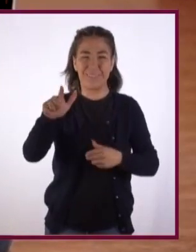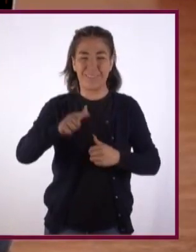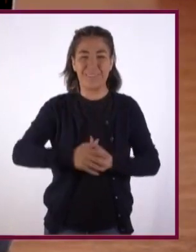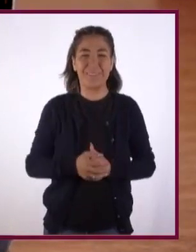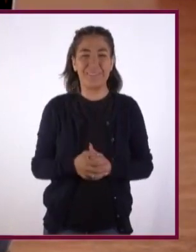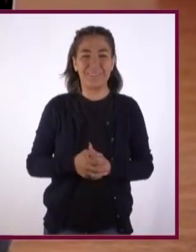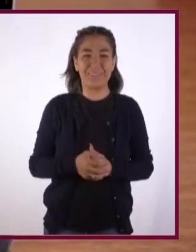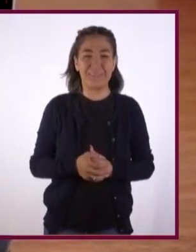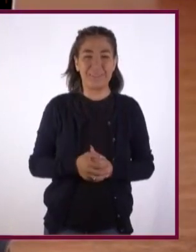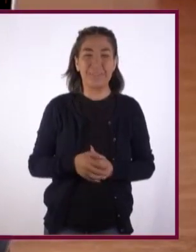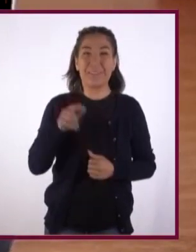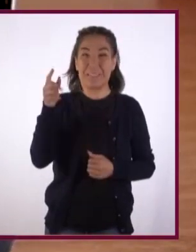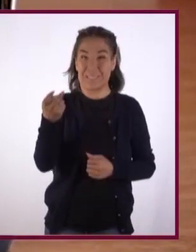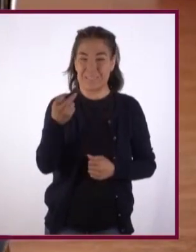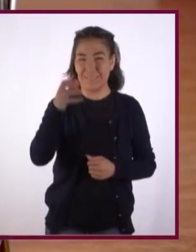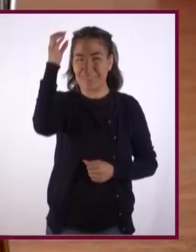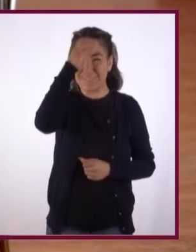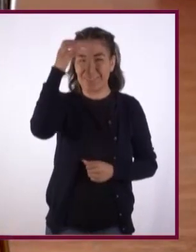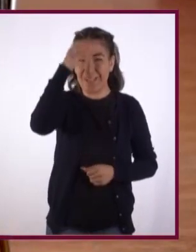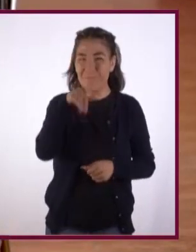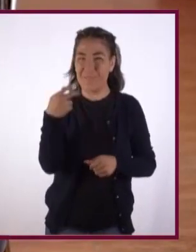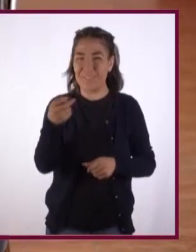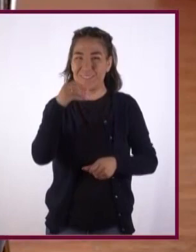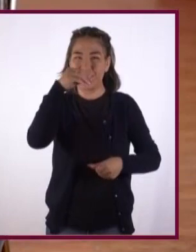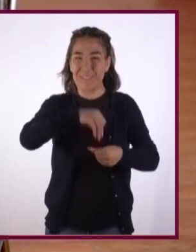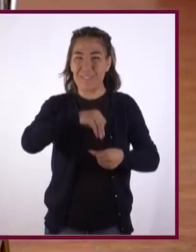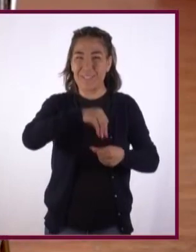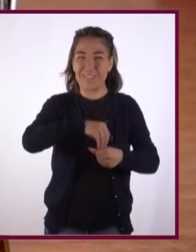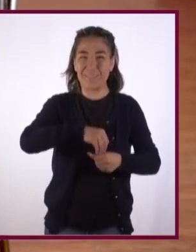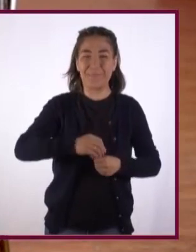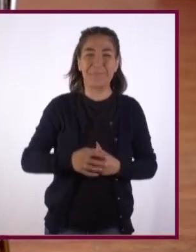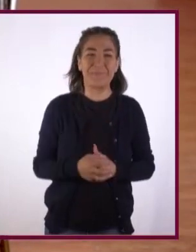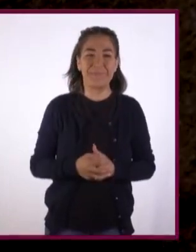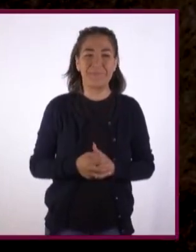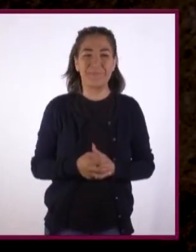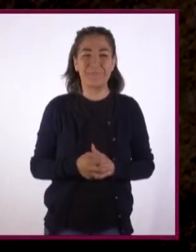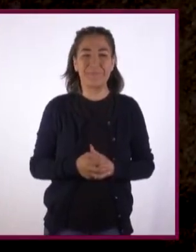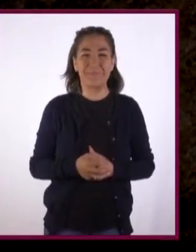Ok. Ese es el A ver. secreto científico, Dismara, mira.